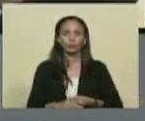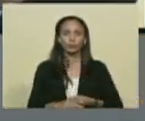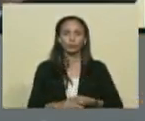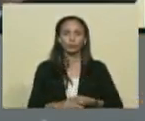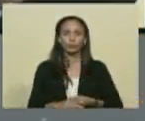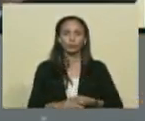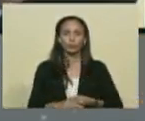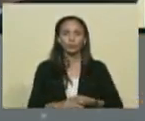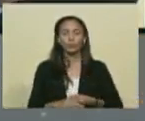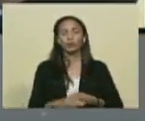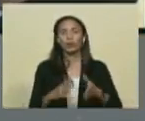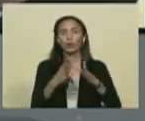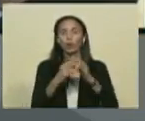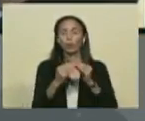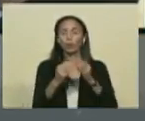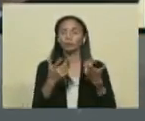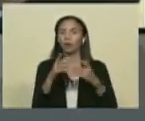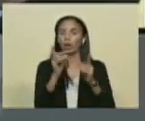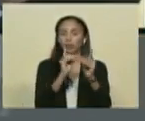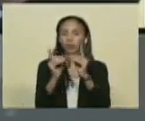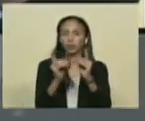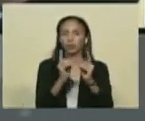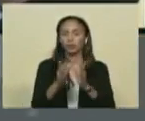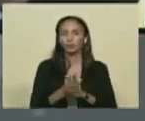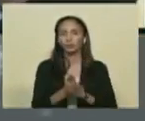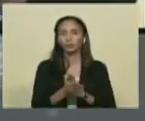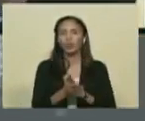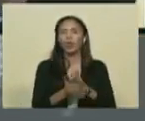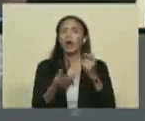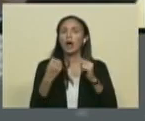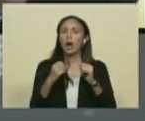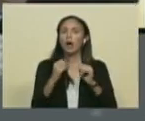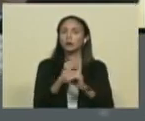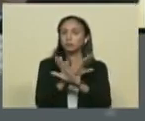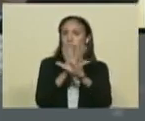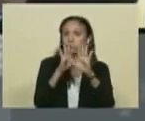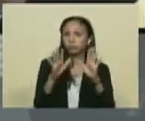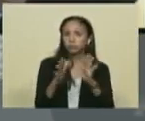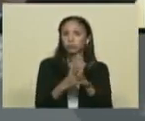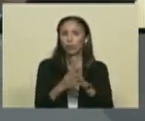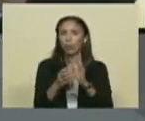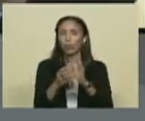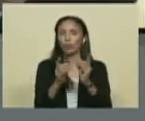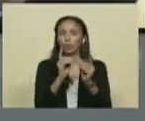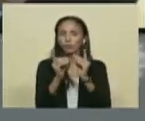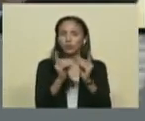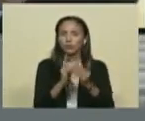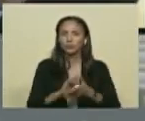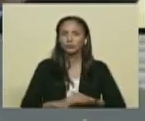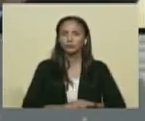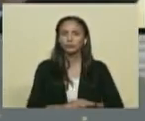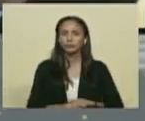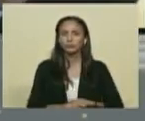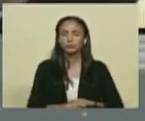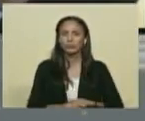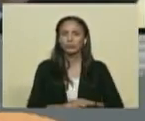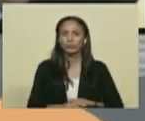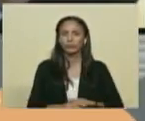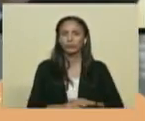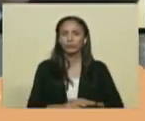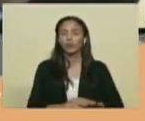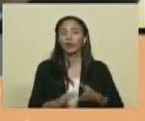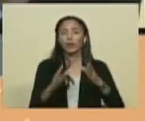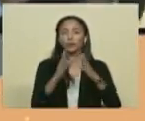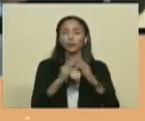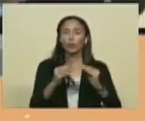en torno al diálogo. Si bien han manifestado matices diferentes en sus intervenciones, mayoritariamente de todos los discursos han